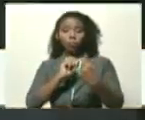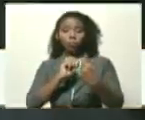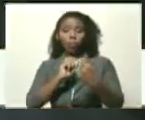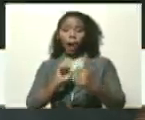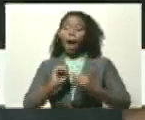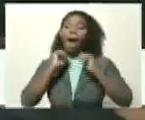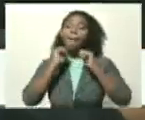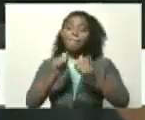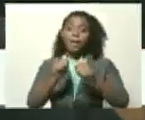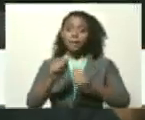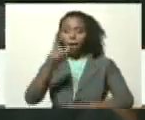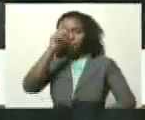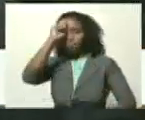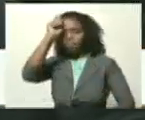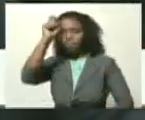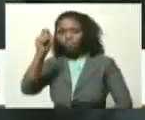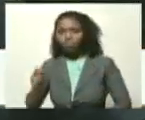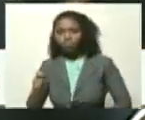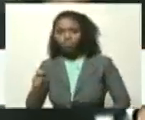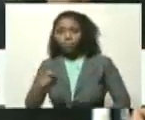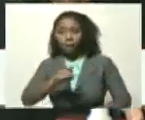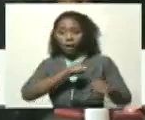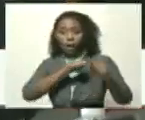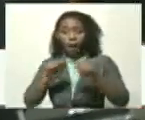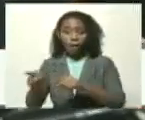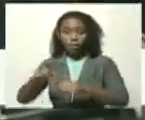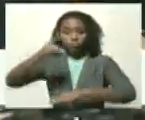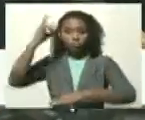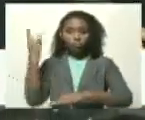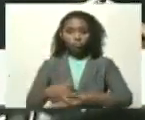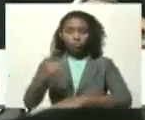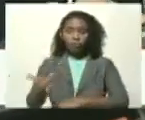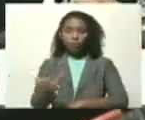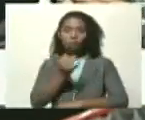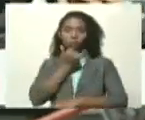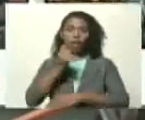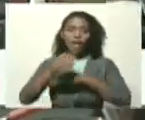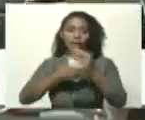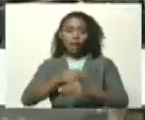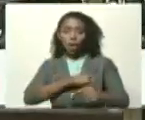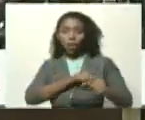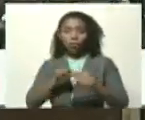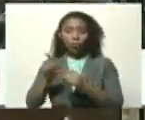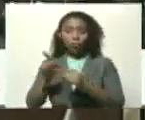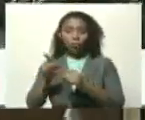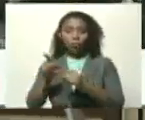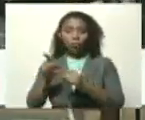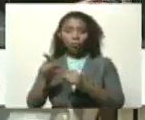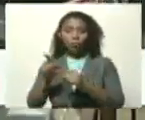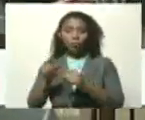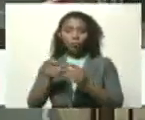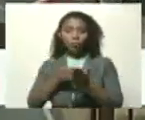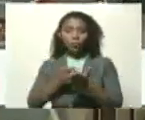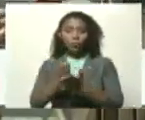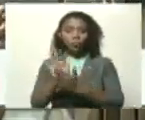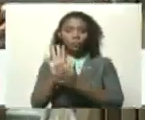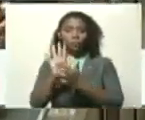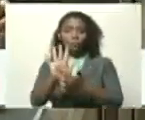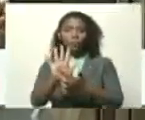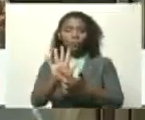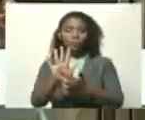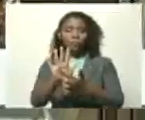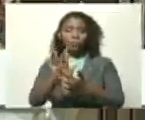empiecen por reconocer que esos graves errores que cometieron perfilan y prefiguran